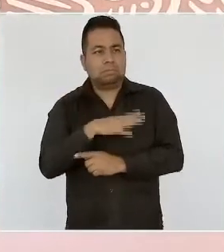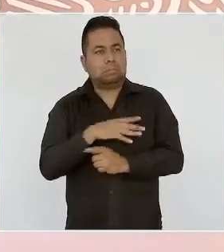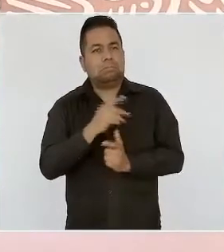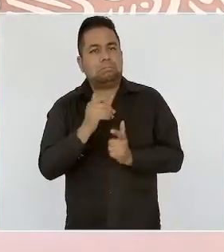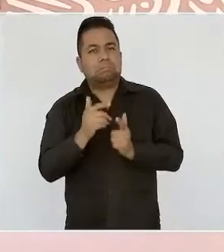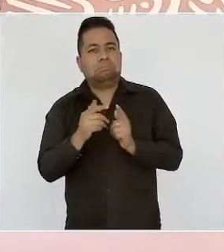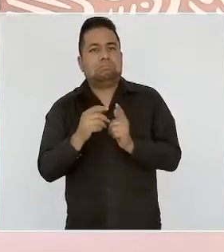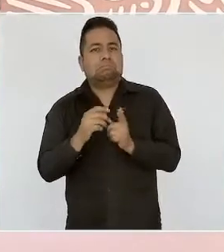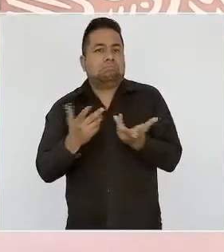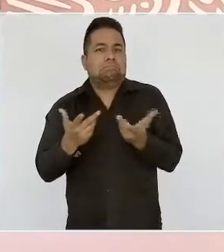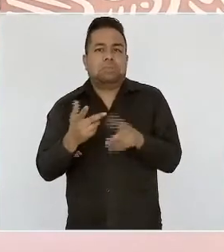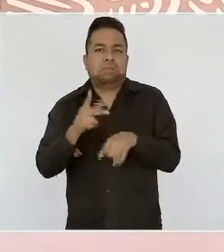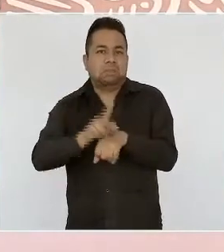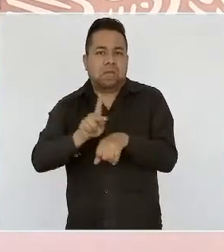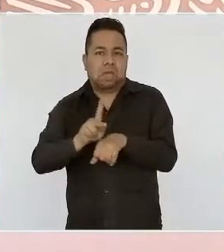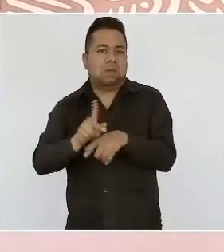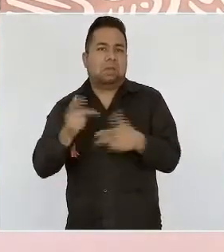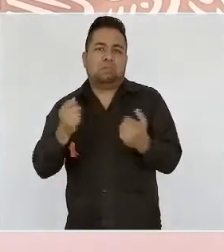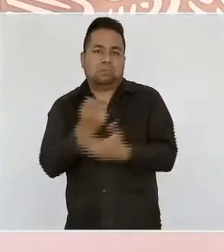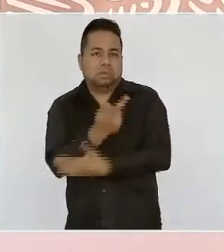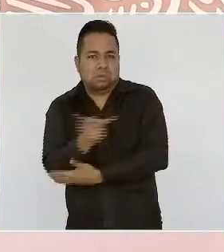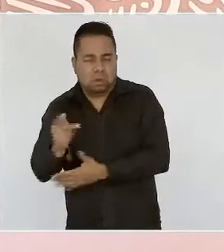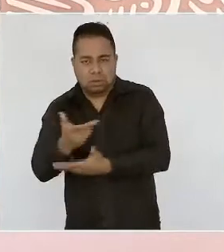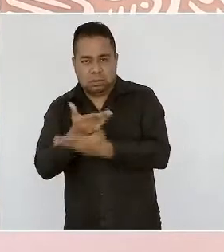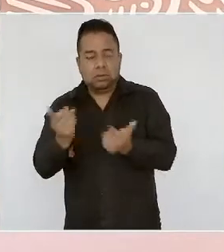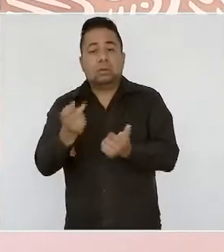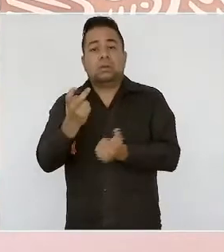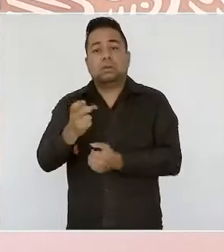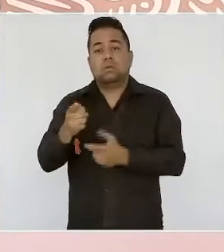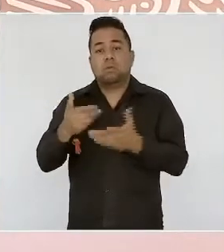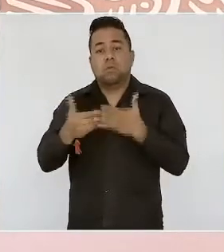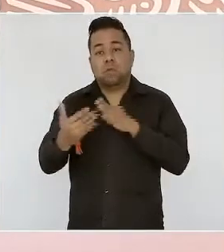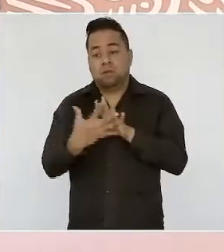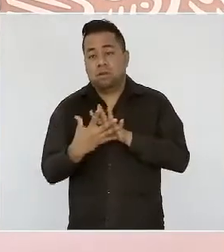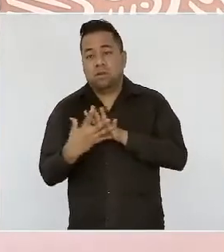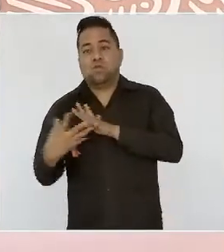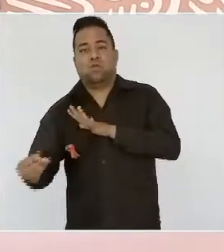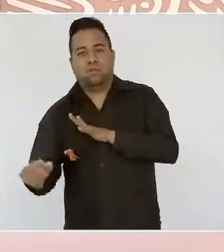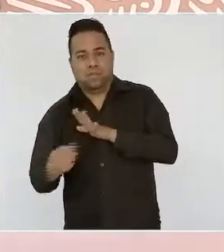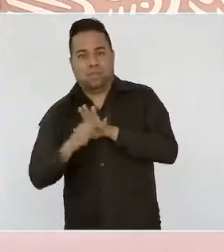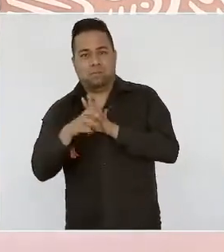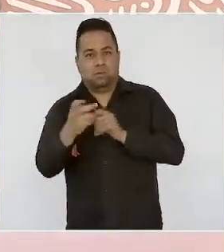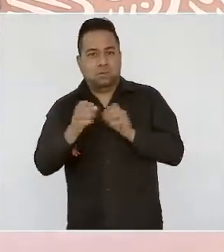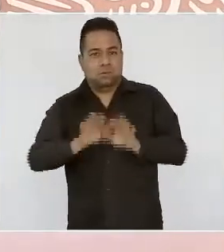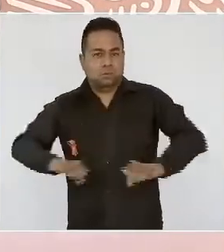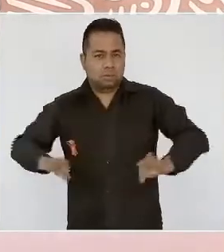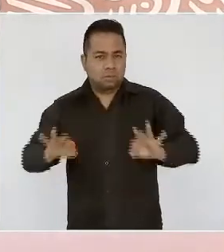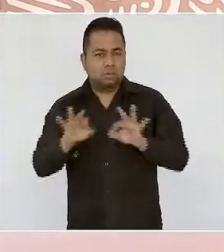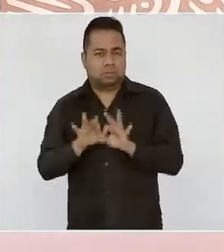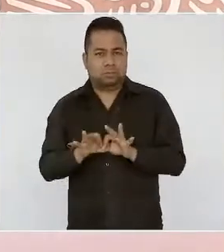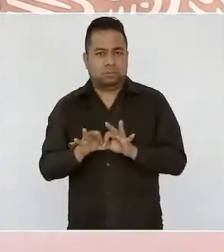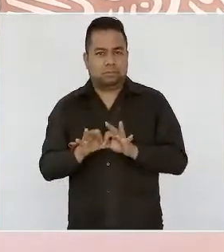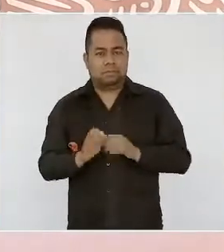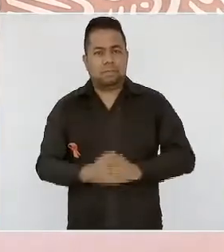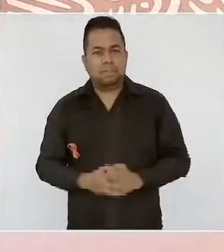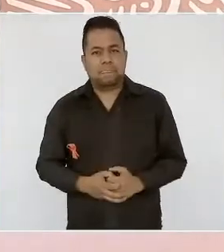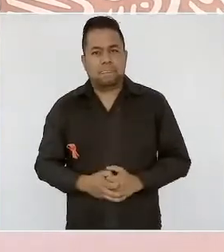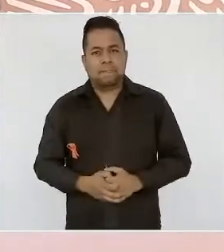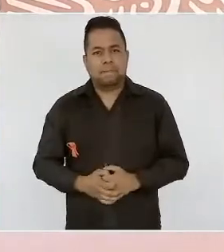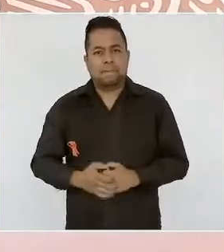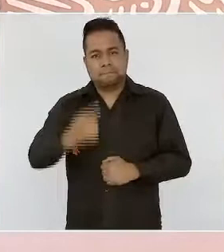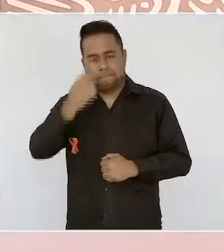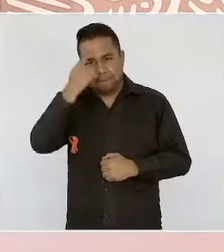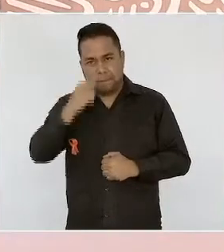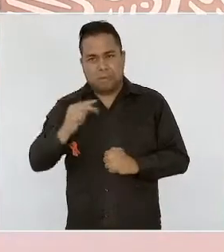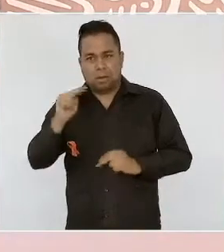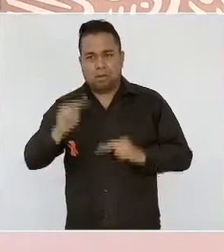grados anteriores. Ustedes son también modelo. Por eso es muy importante que no solamente a los